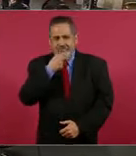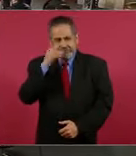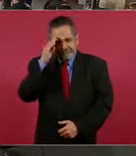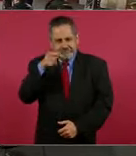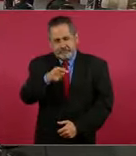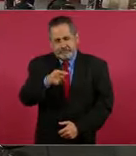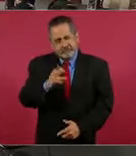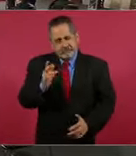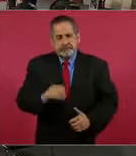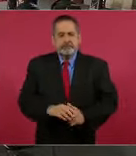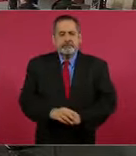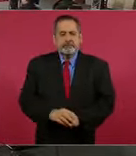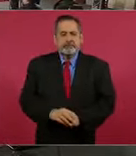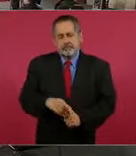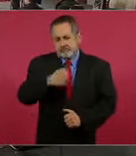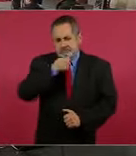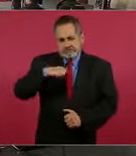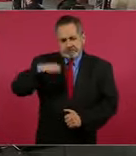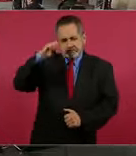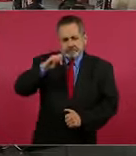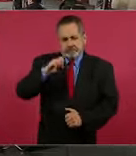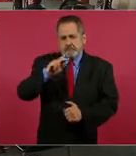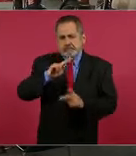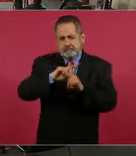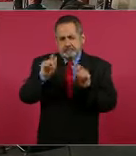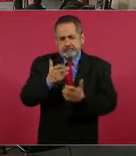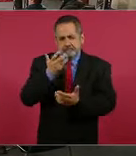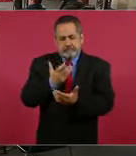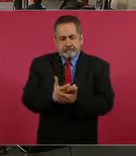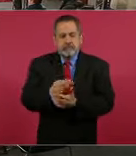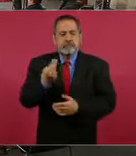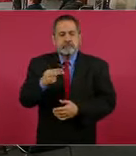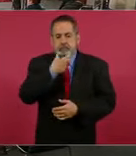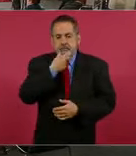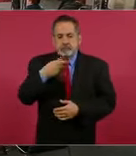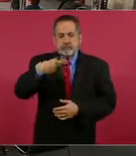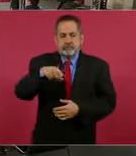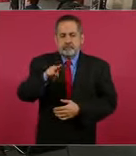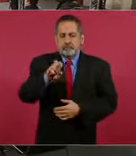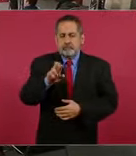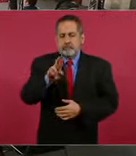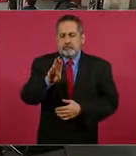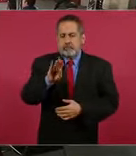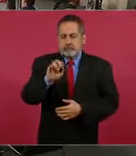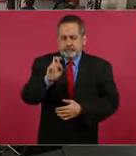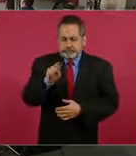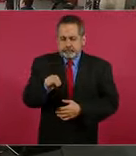ya mayor, que en paz descanse, Querubín Fernández.